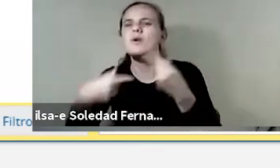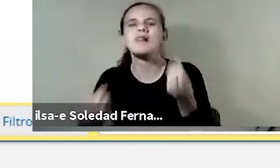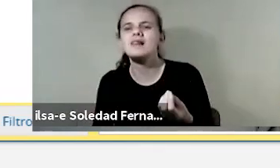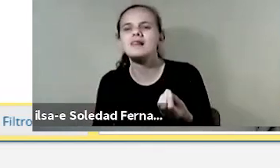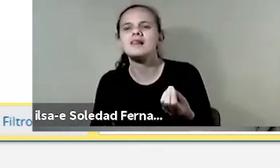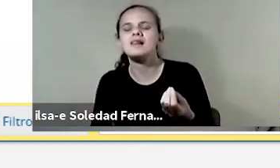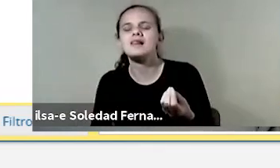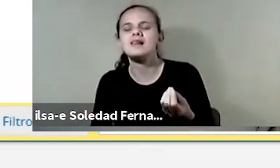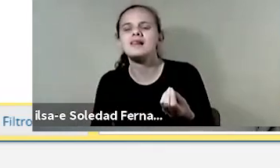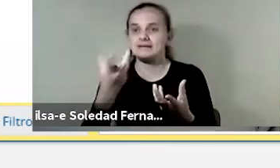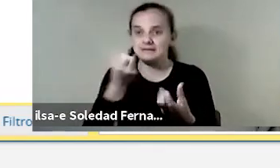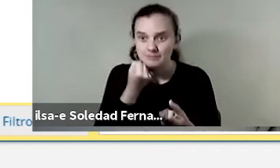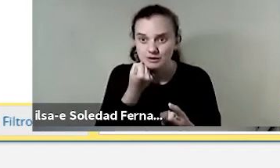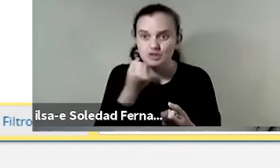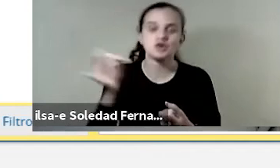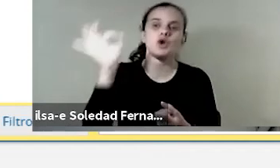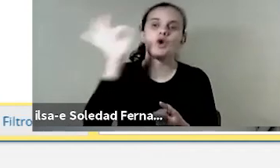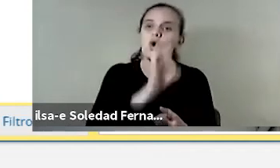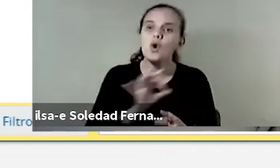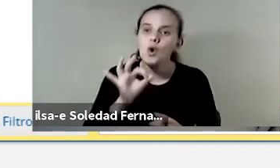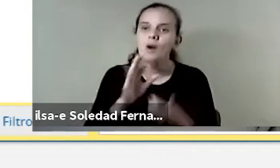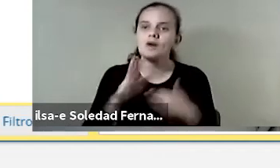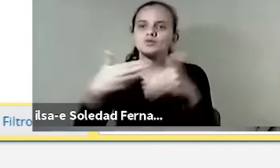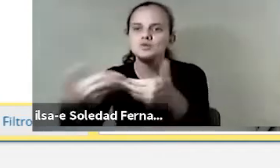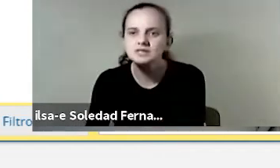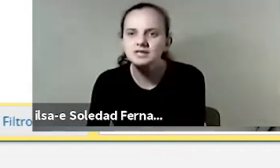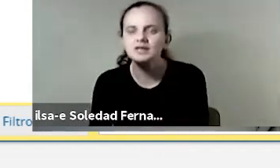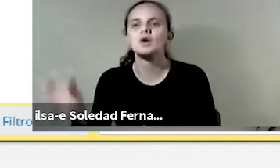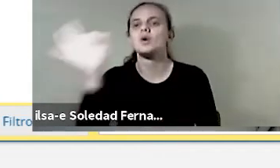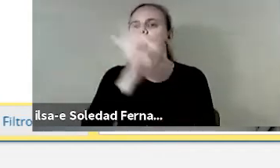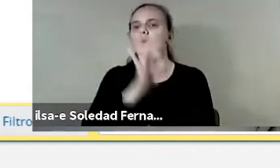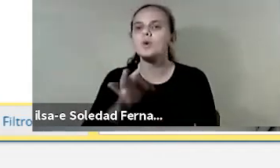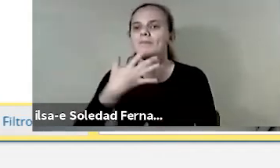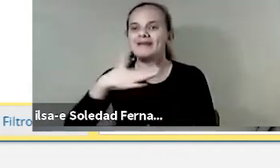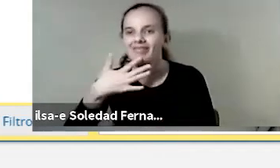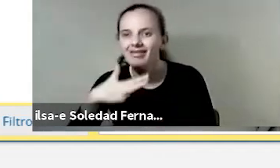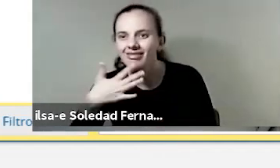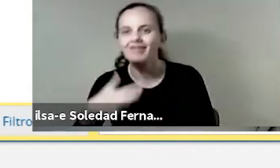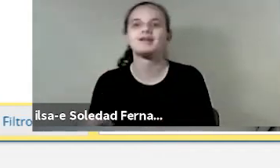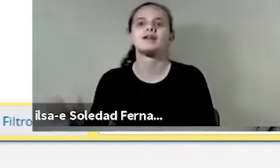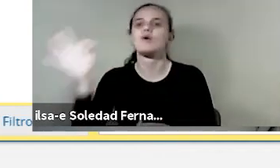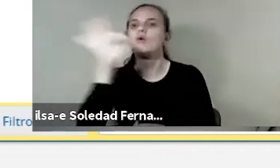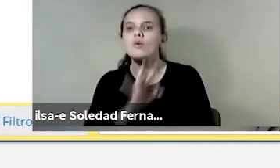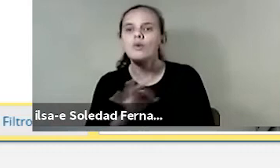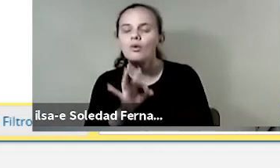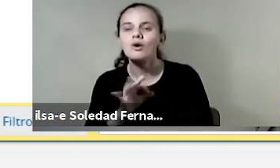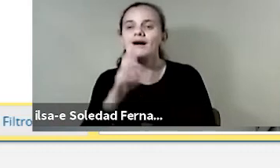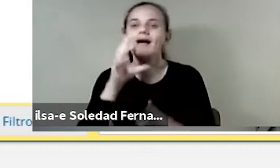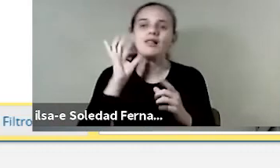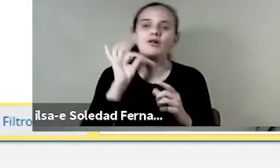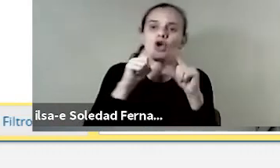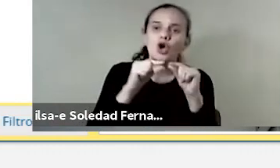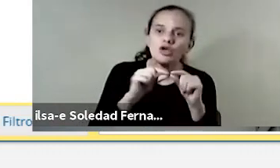estas preguntas. Bueno, a ver, ¿qué tipo de barrera se está poniendo acá? Entonces, ¿es una barrera para la percepción? ¿Es una barrera para operar